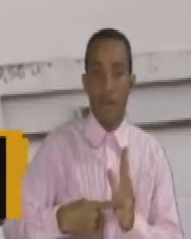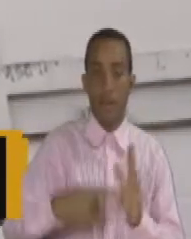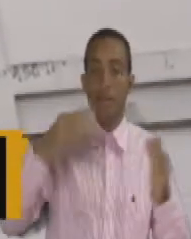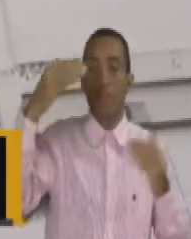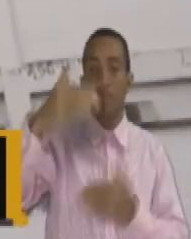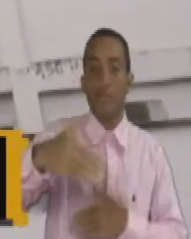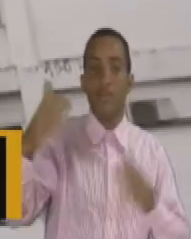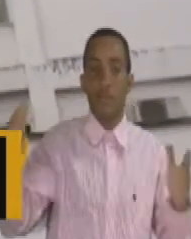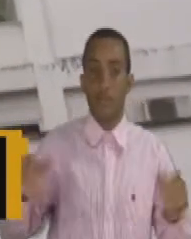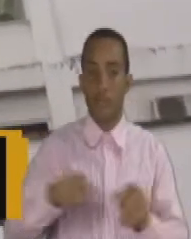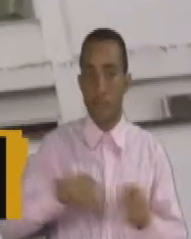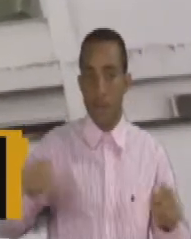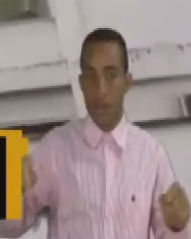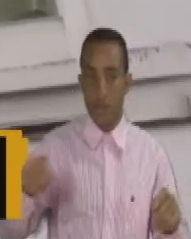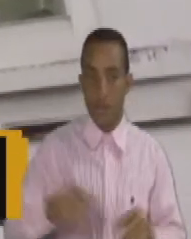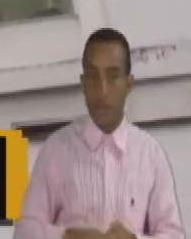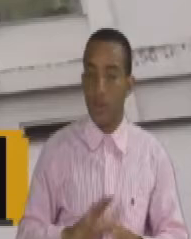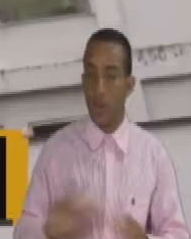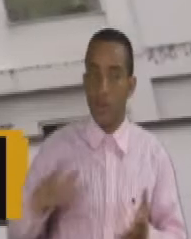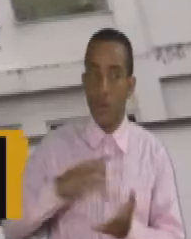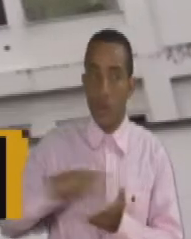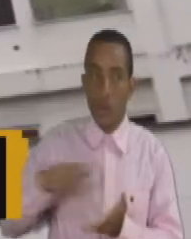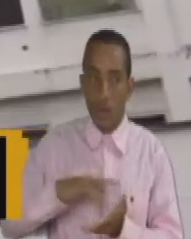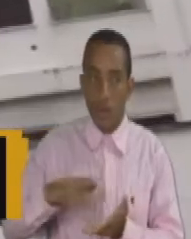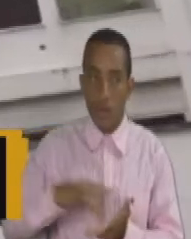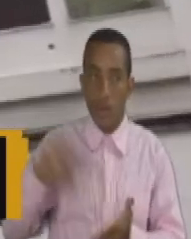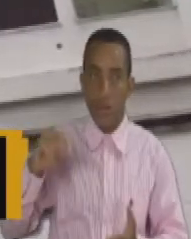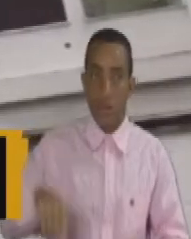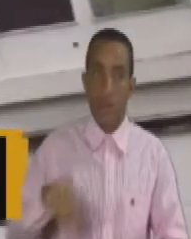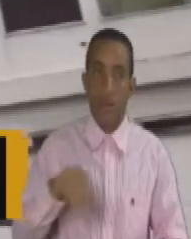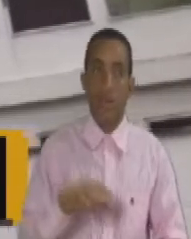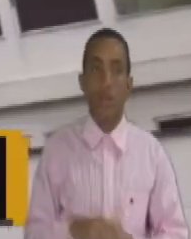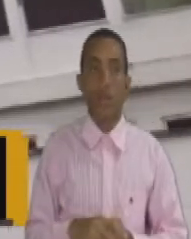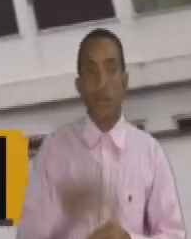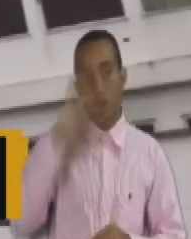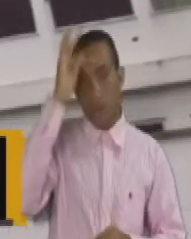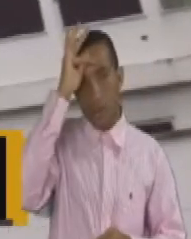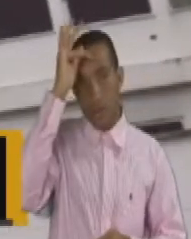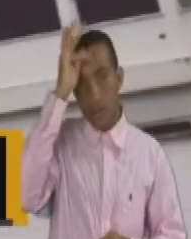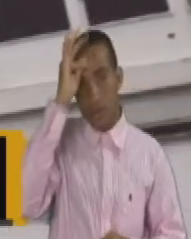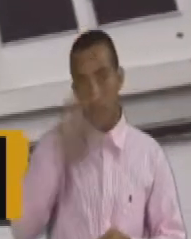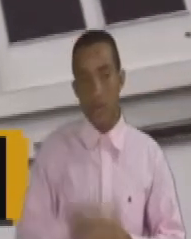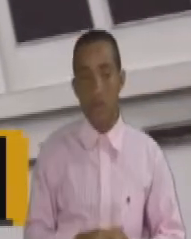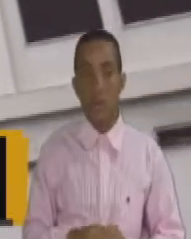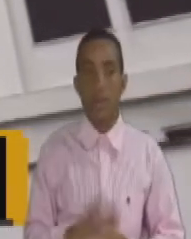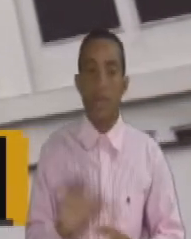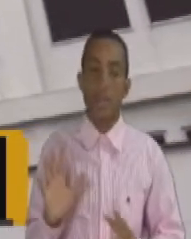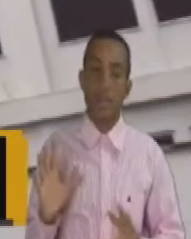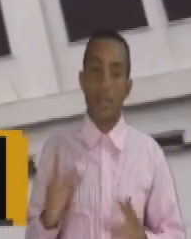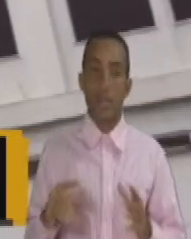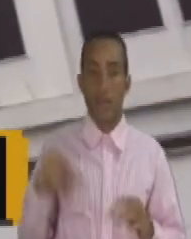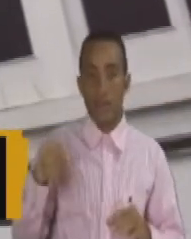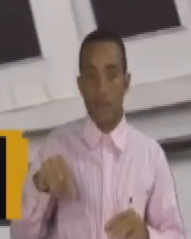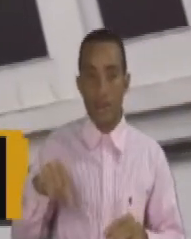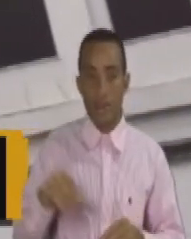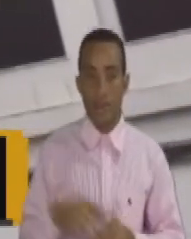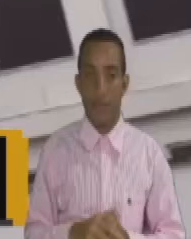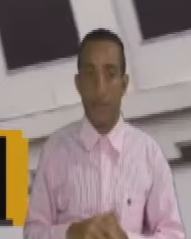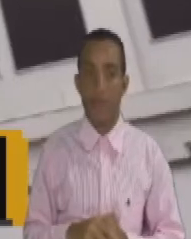trabajar todas las urgencias del hospital. Ese espacio tan incómodo que existe actualmente en la